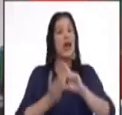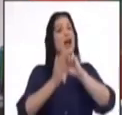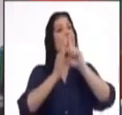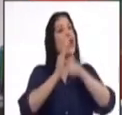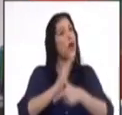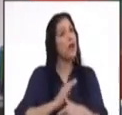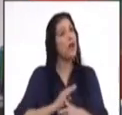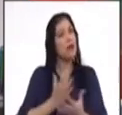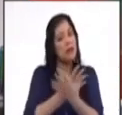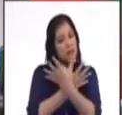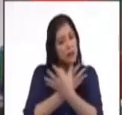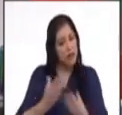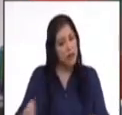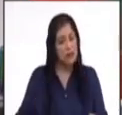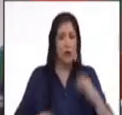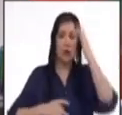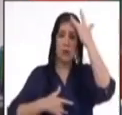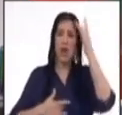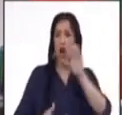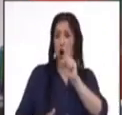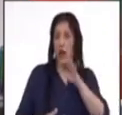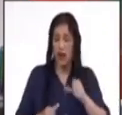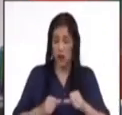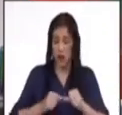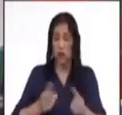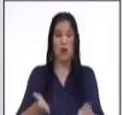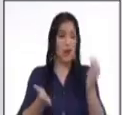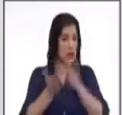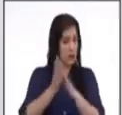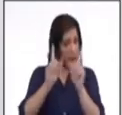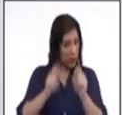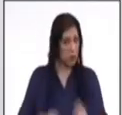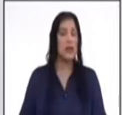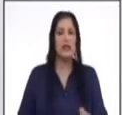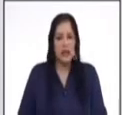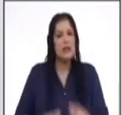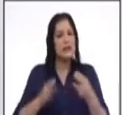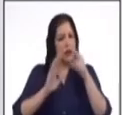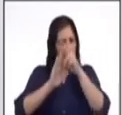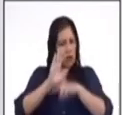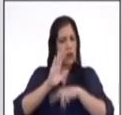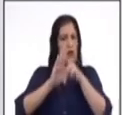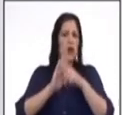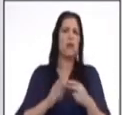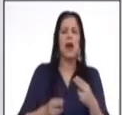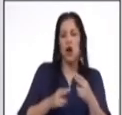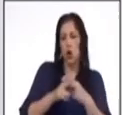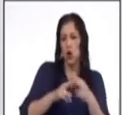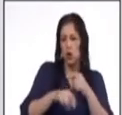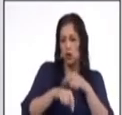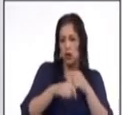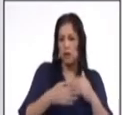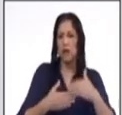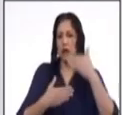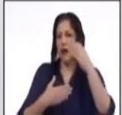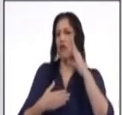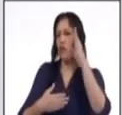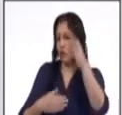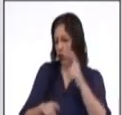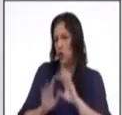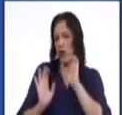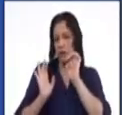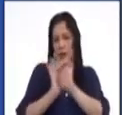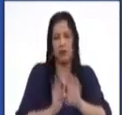pasó, profesora, ¿se tomaron medidas para impedir que el cólera rebrotara? Se tomaron medidas de mediano y largo plazo.